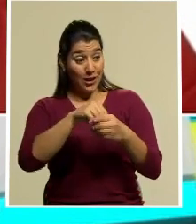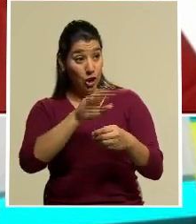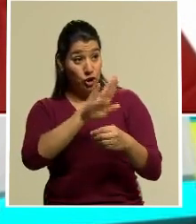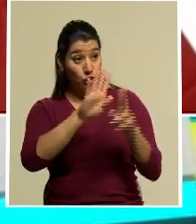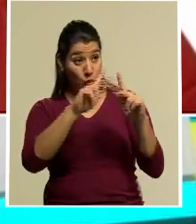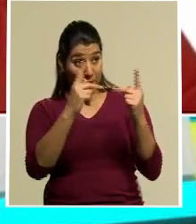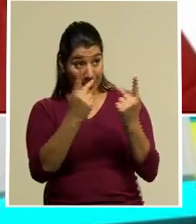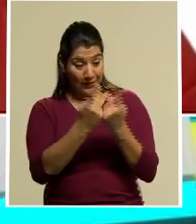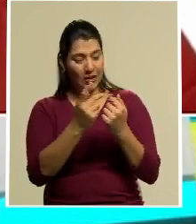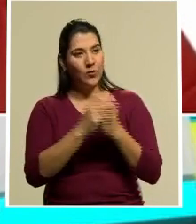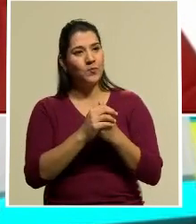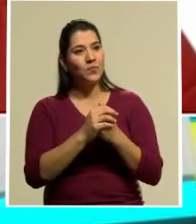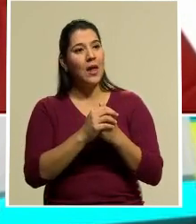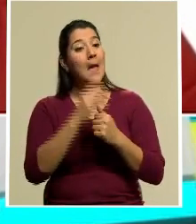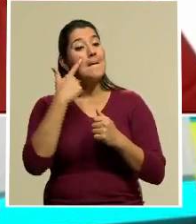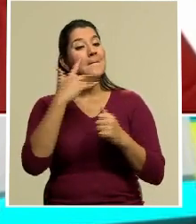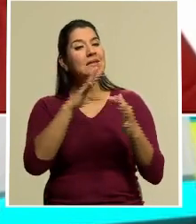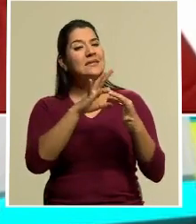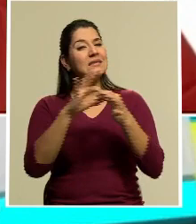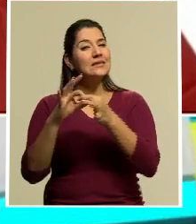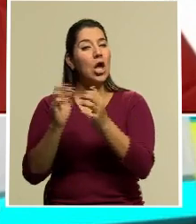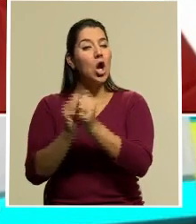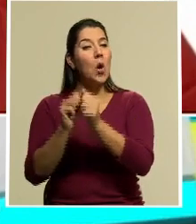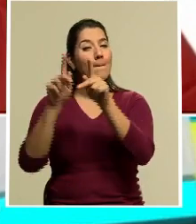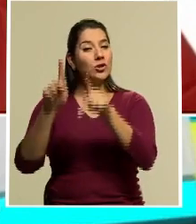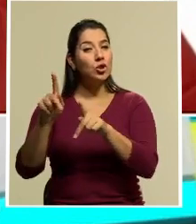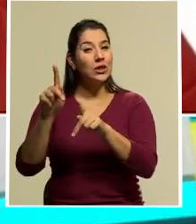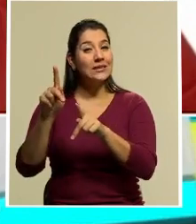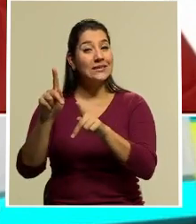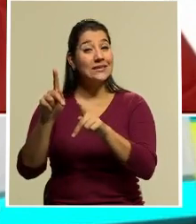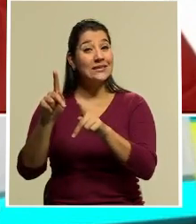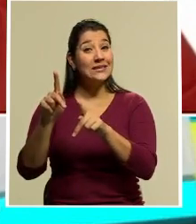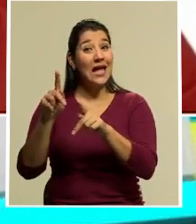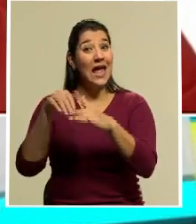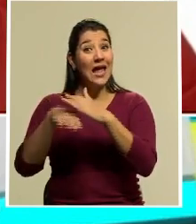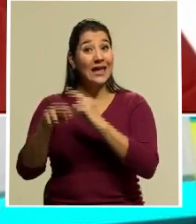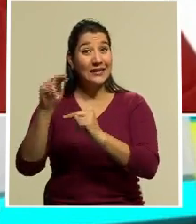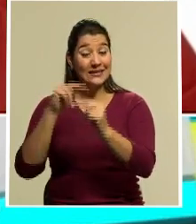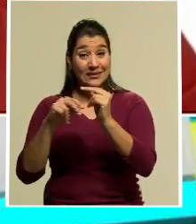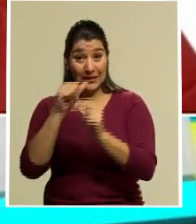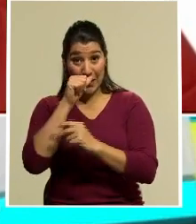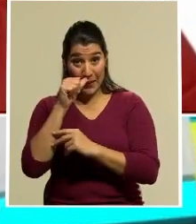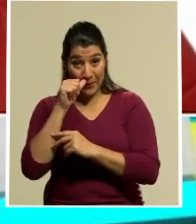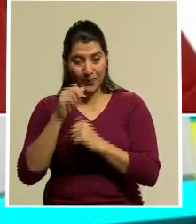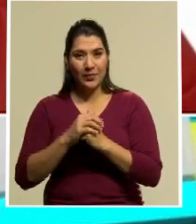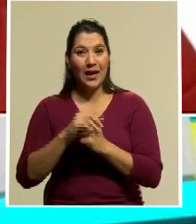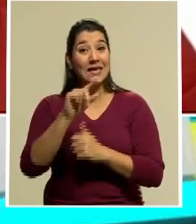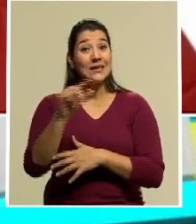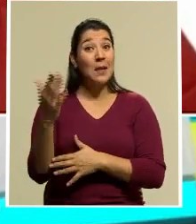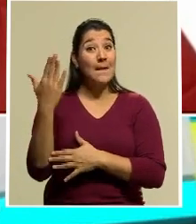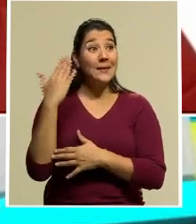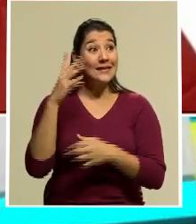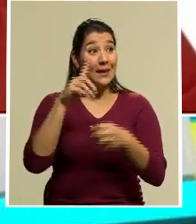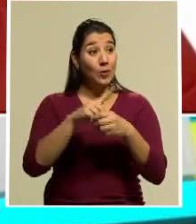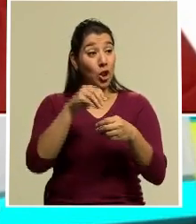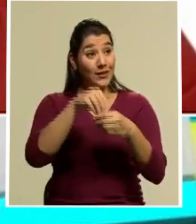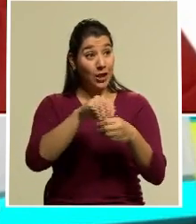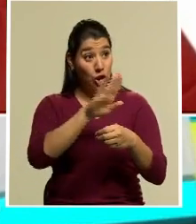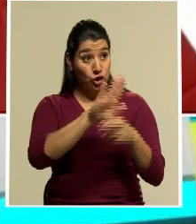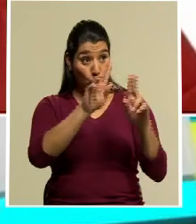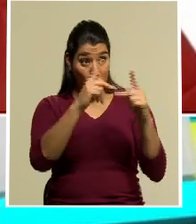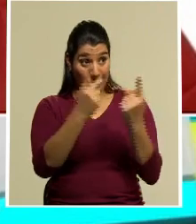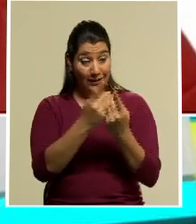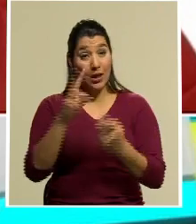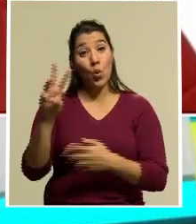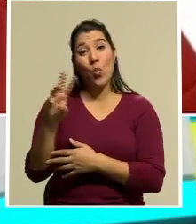a personas que estarían ligadas al narcotráfico. En la asamblea pasada, los diputados de su partido, Walter